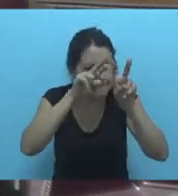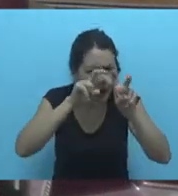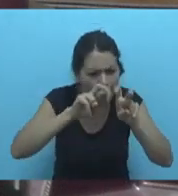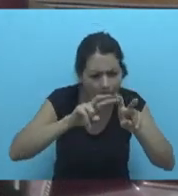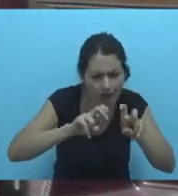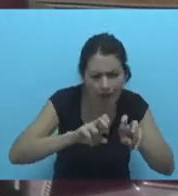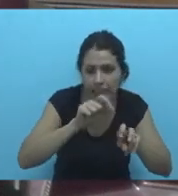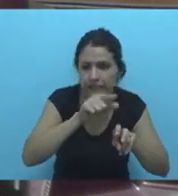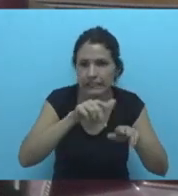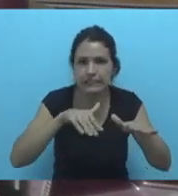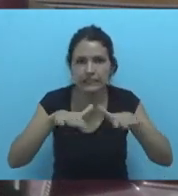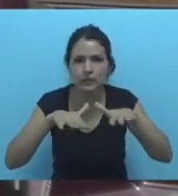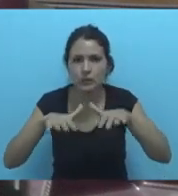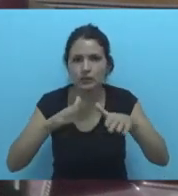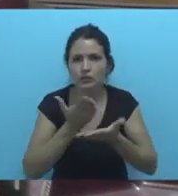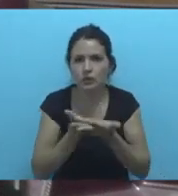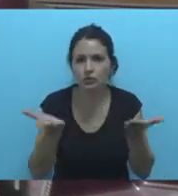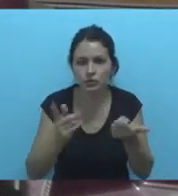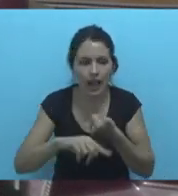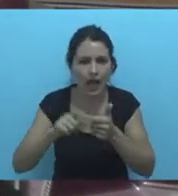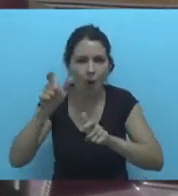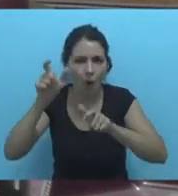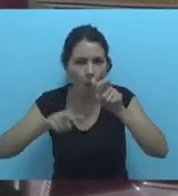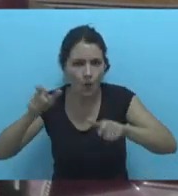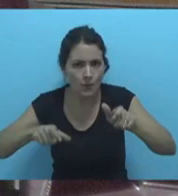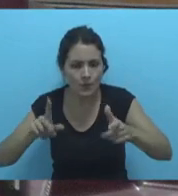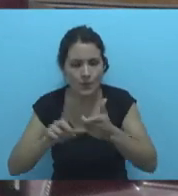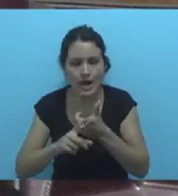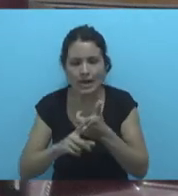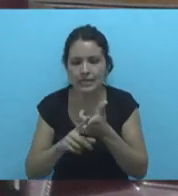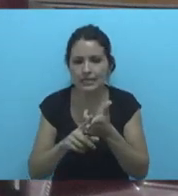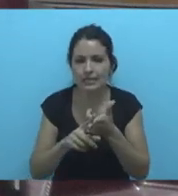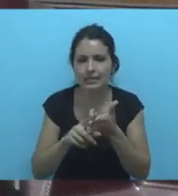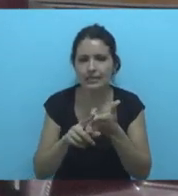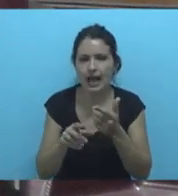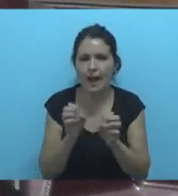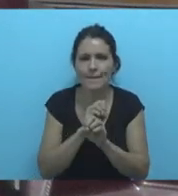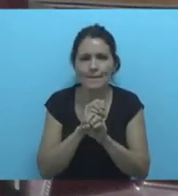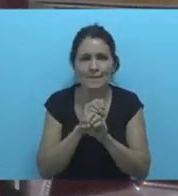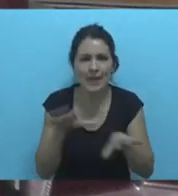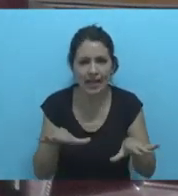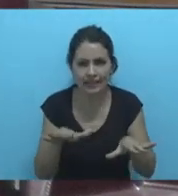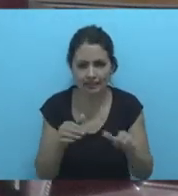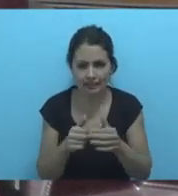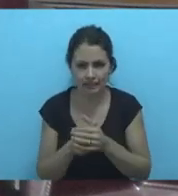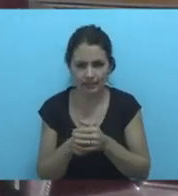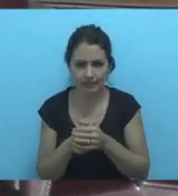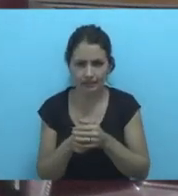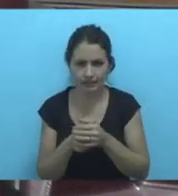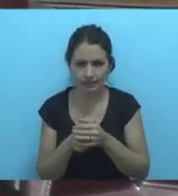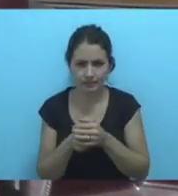situación sanitaria, social y humana de la Formosa de Gilding Fran dista mucho de ser la de una provincia